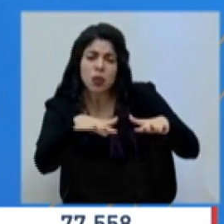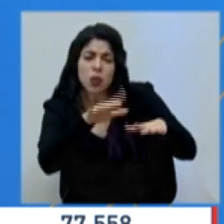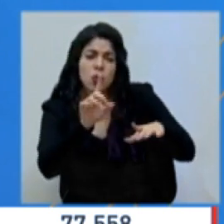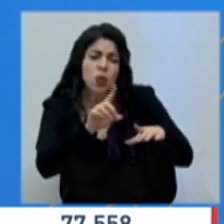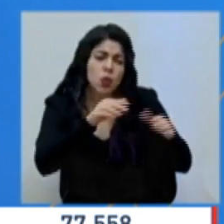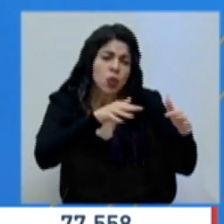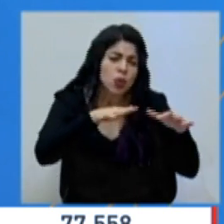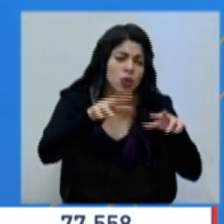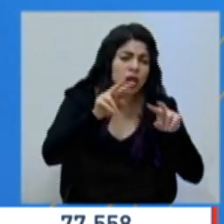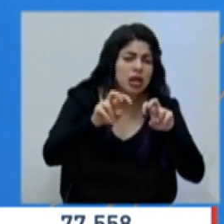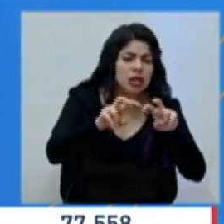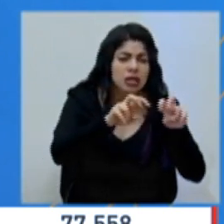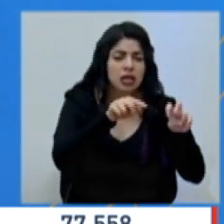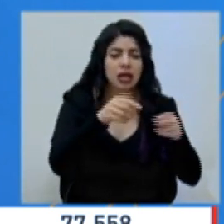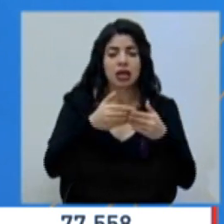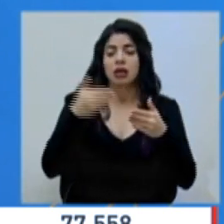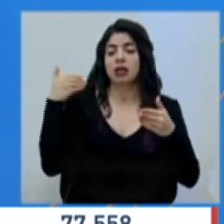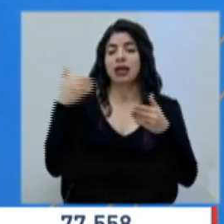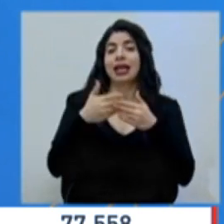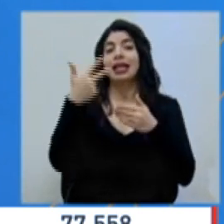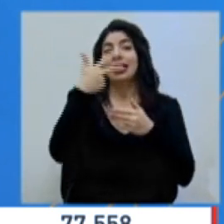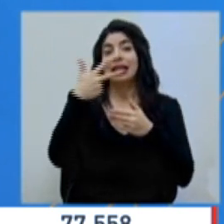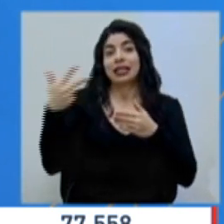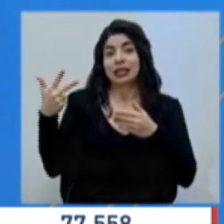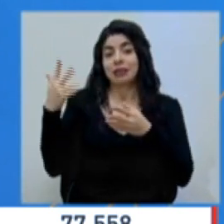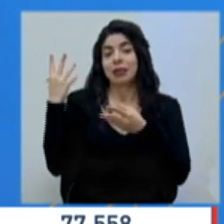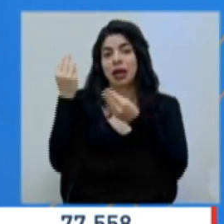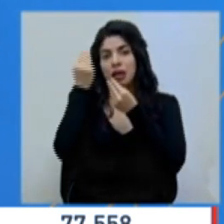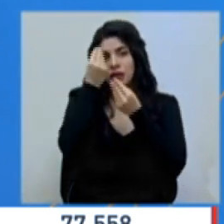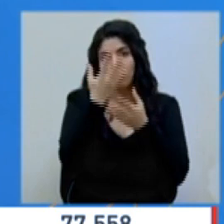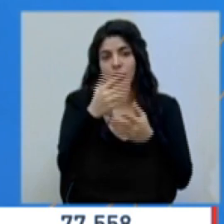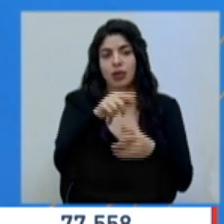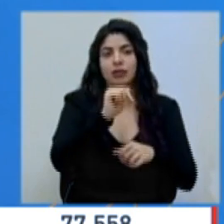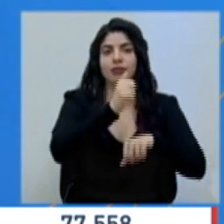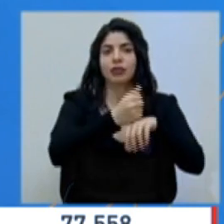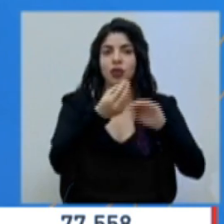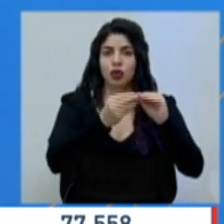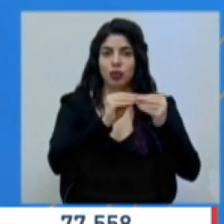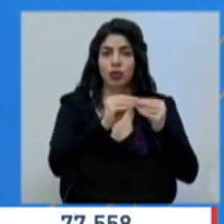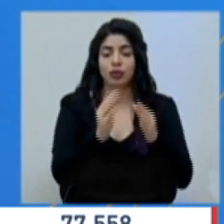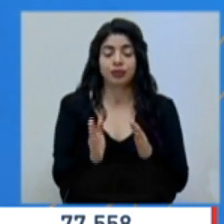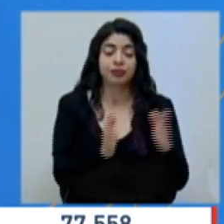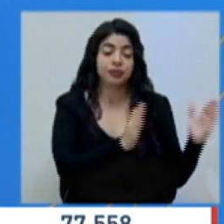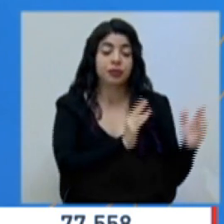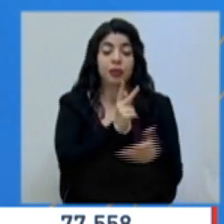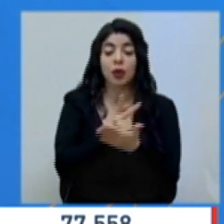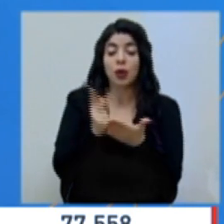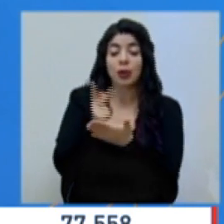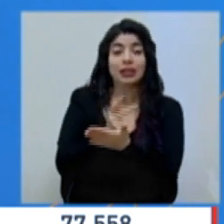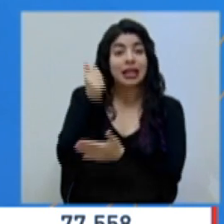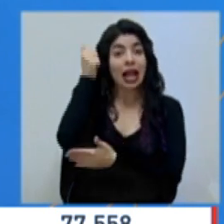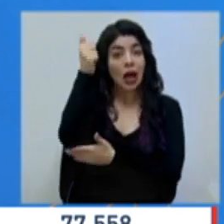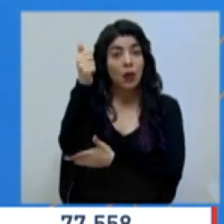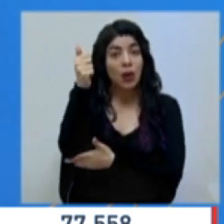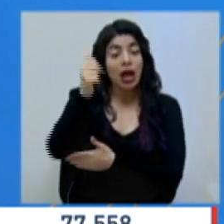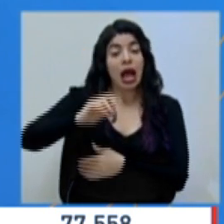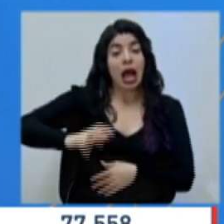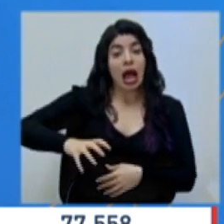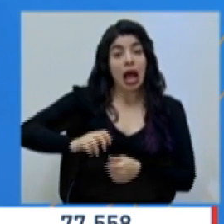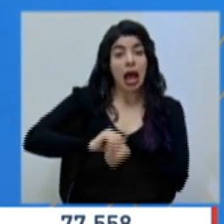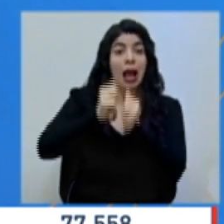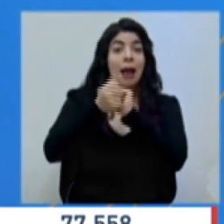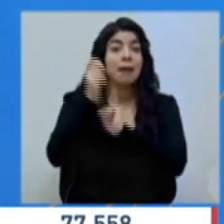las últimas 3 semanas epidemiológicas. En la provincia de Alajuela pasan de alerta naranja a